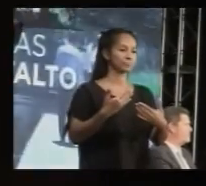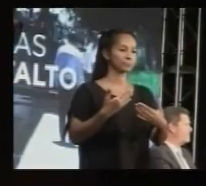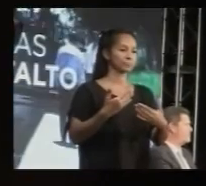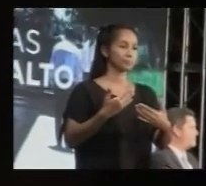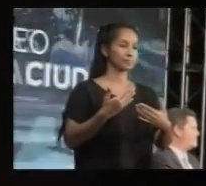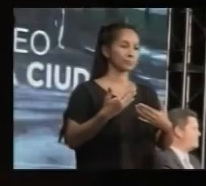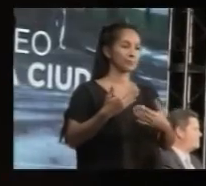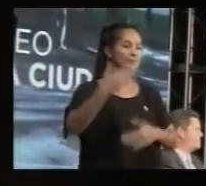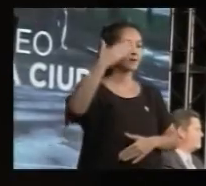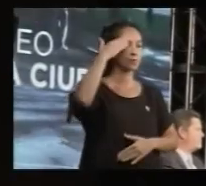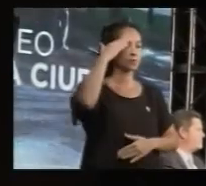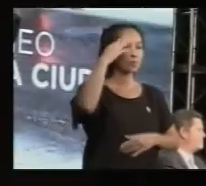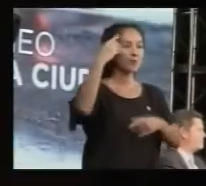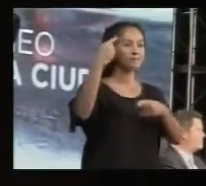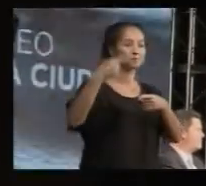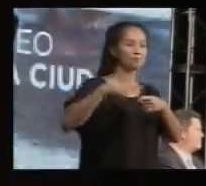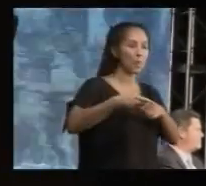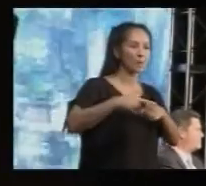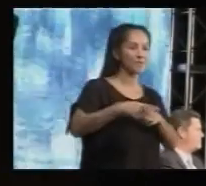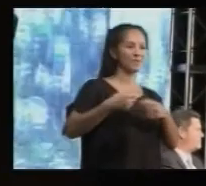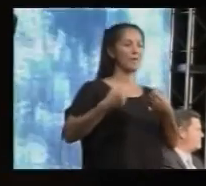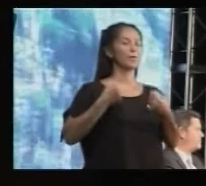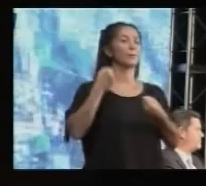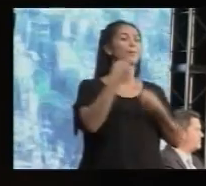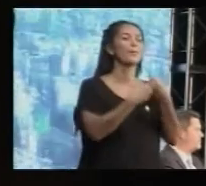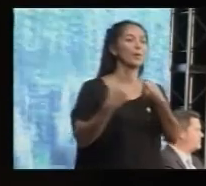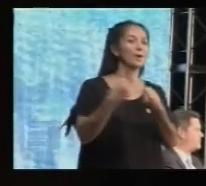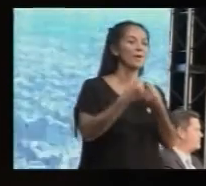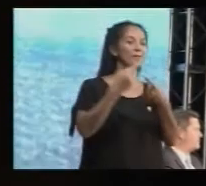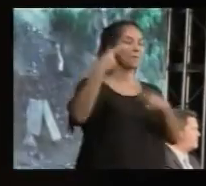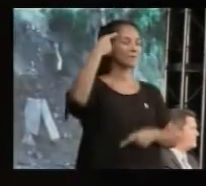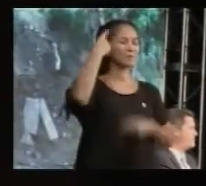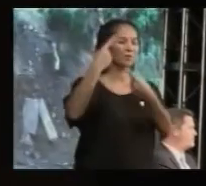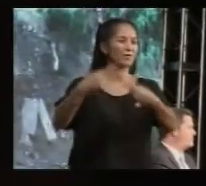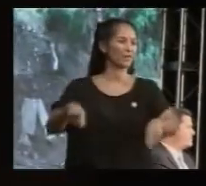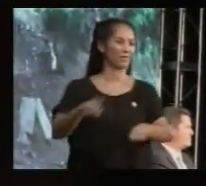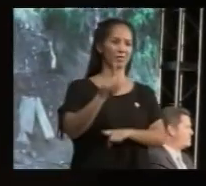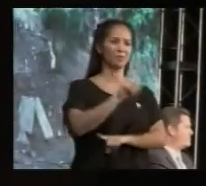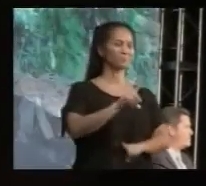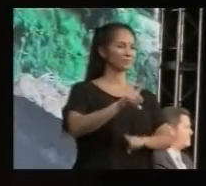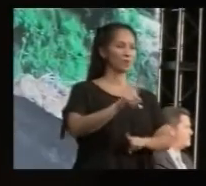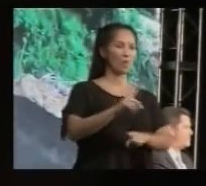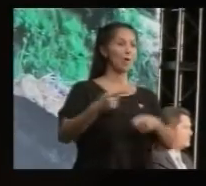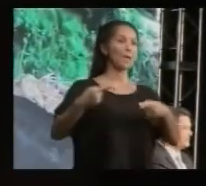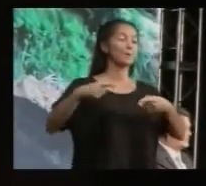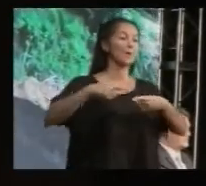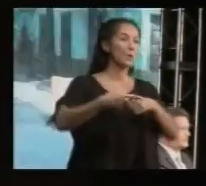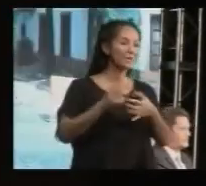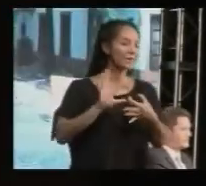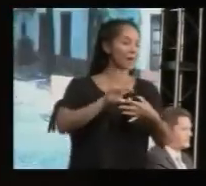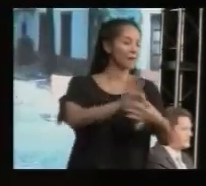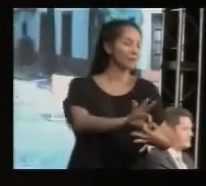esa cultura política de la violencia, de la difamación del que piensa distinto, que se puede abrazar la política como una